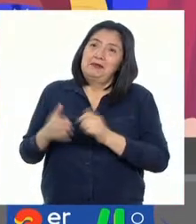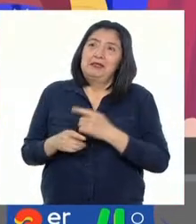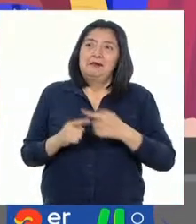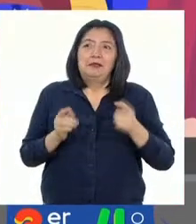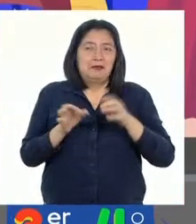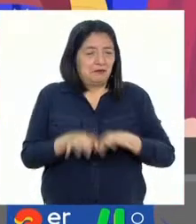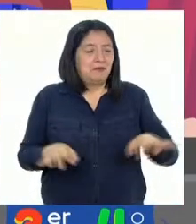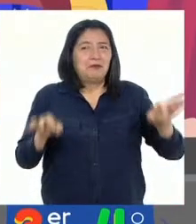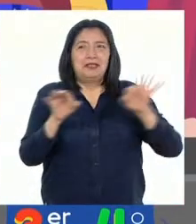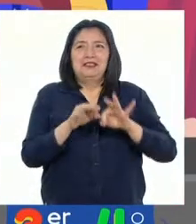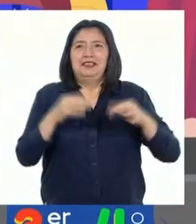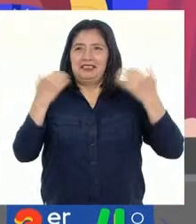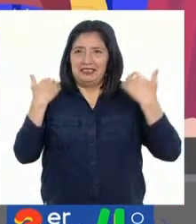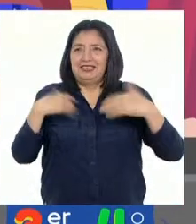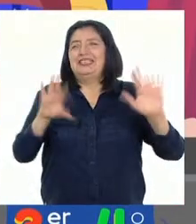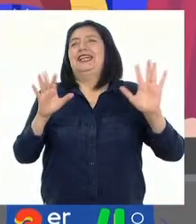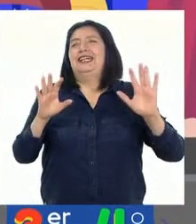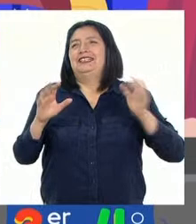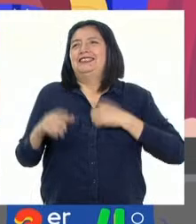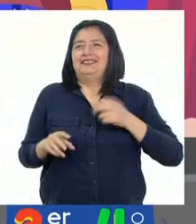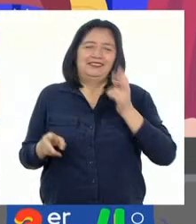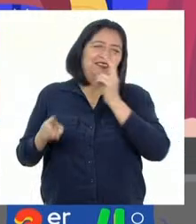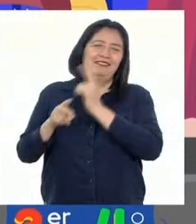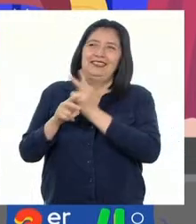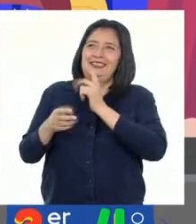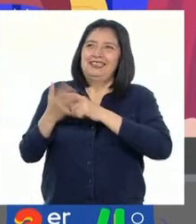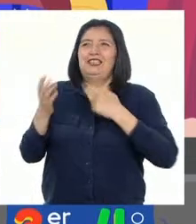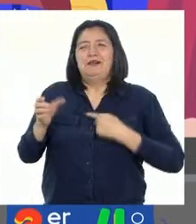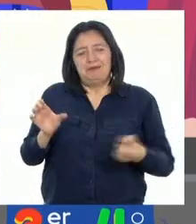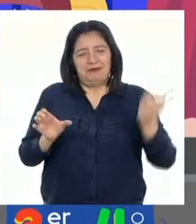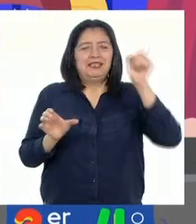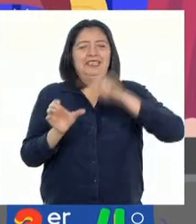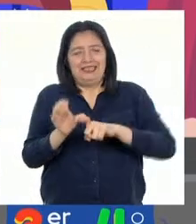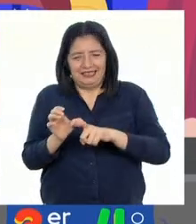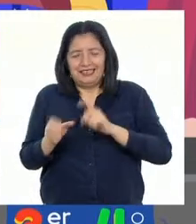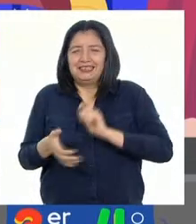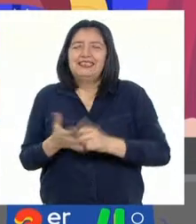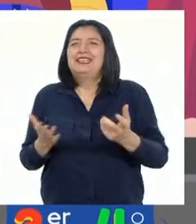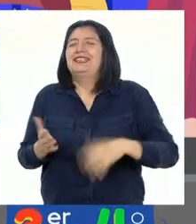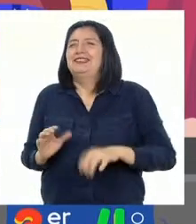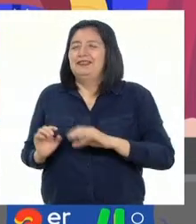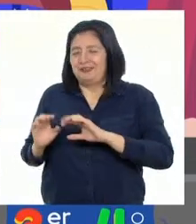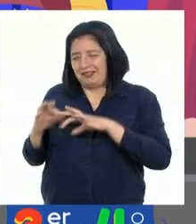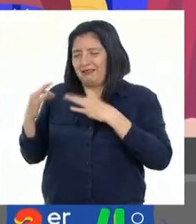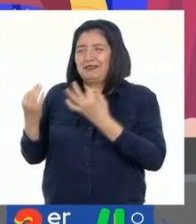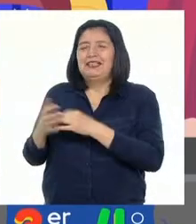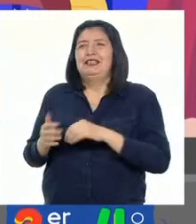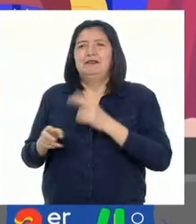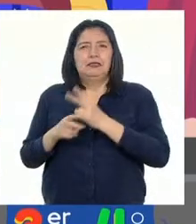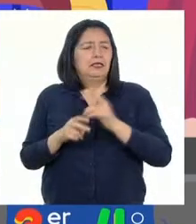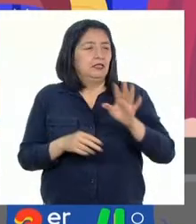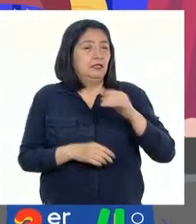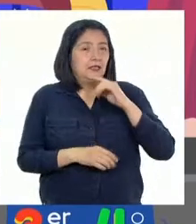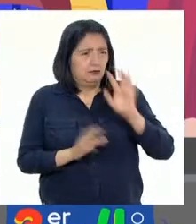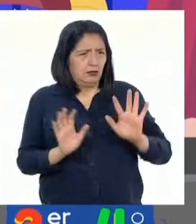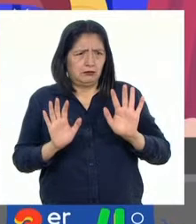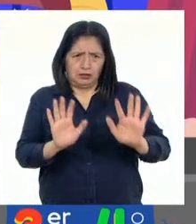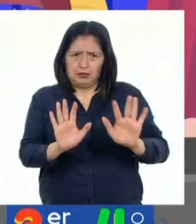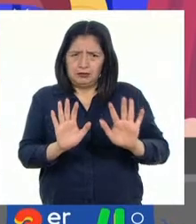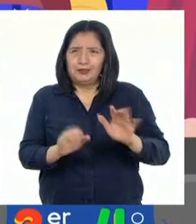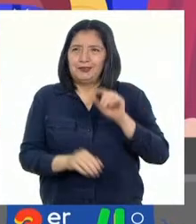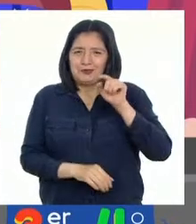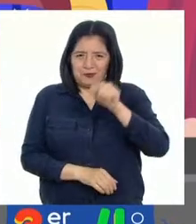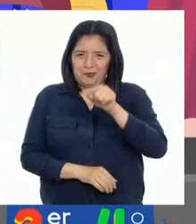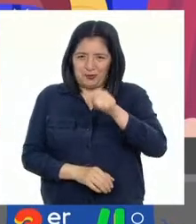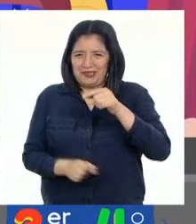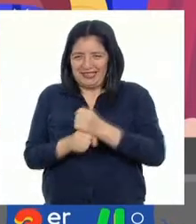Pero lo importante es que ya soy una vizcacha. ¡Pertenezco a la nación de las vizcachas! Señora Vizcacha, tranquila.